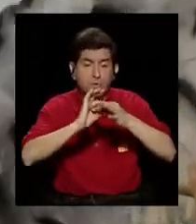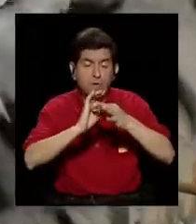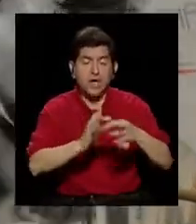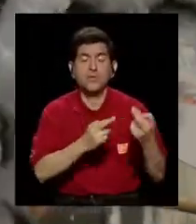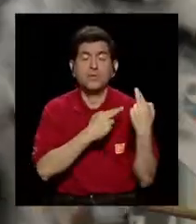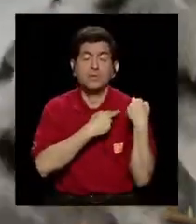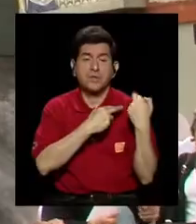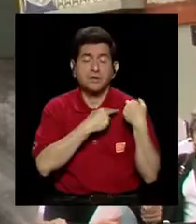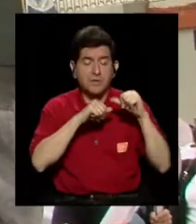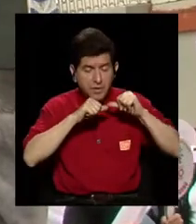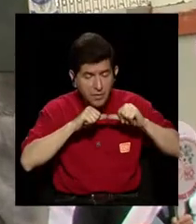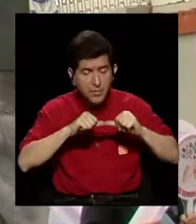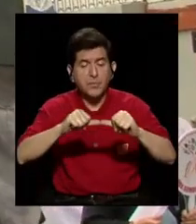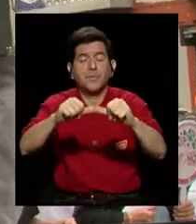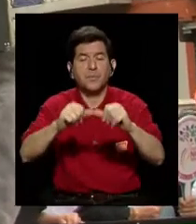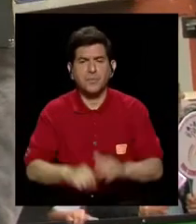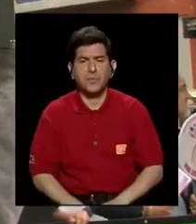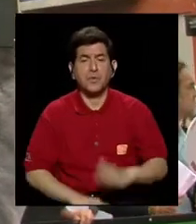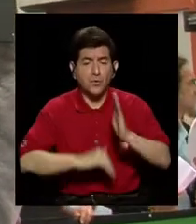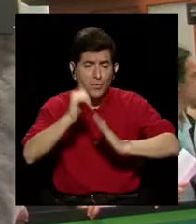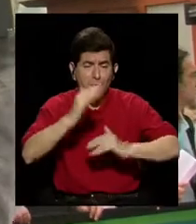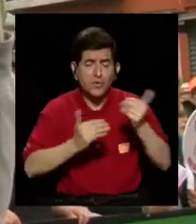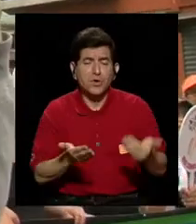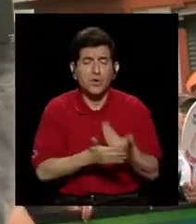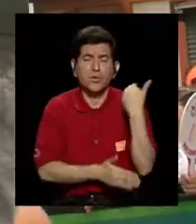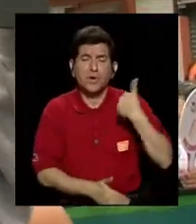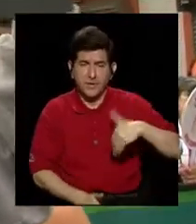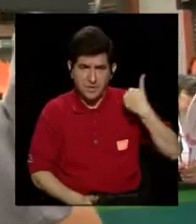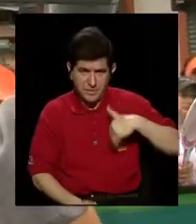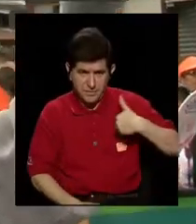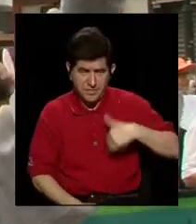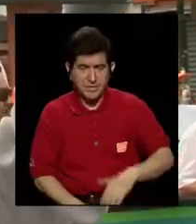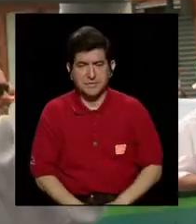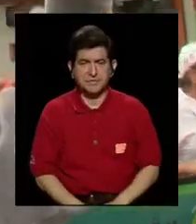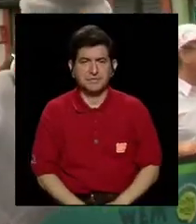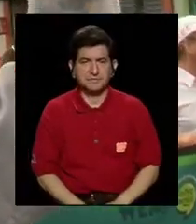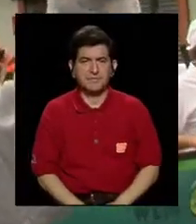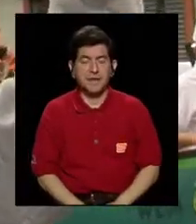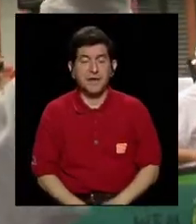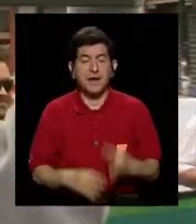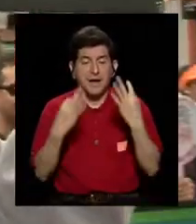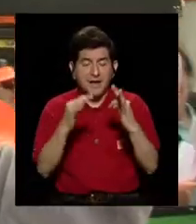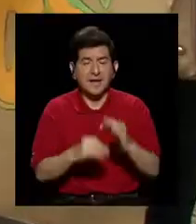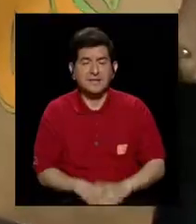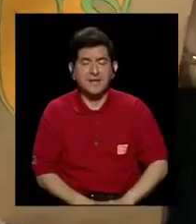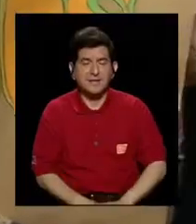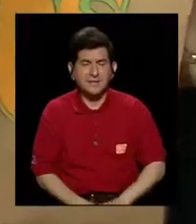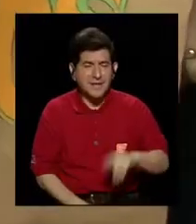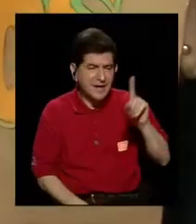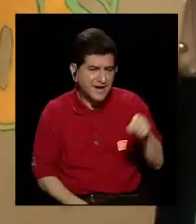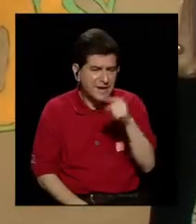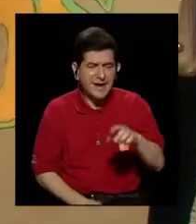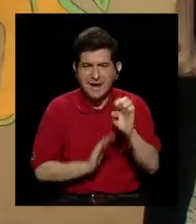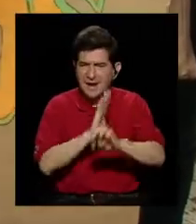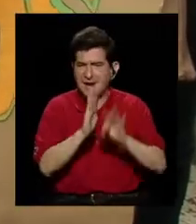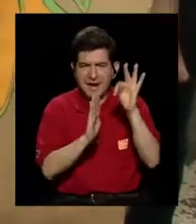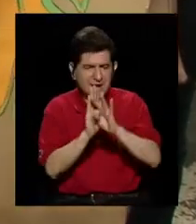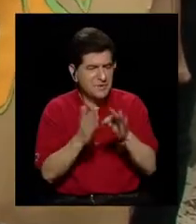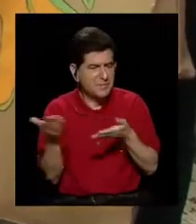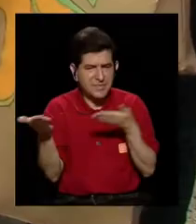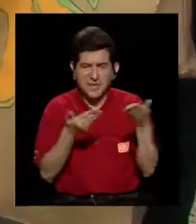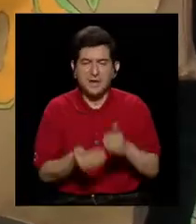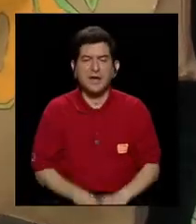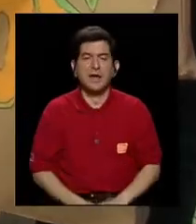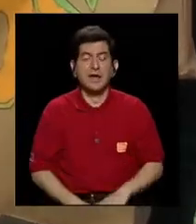van jalando los dos. Hay que construir nuevas masculinidades, hay que borrar los estereotipos que nos sirven y crear